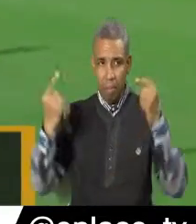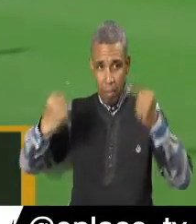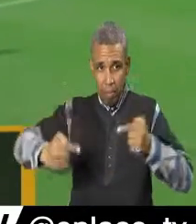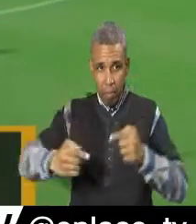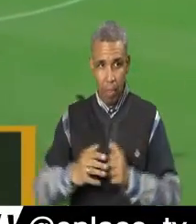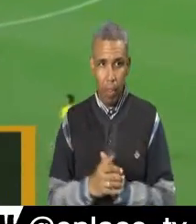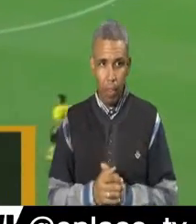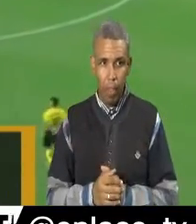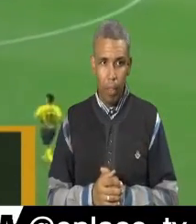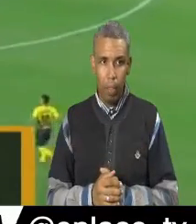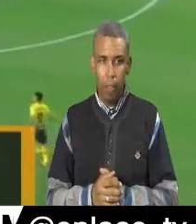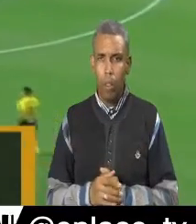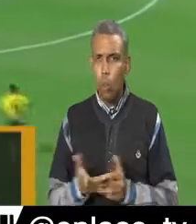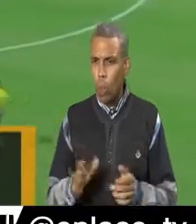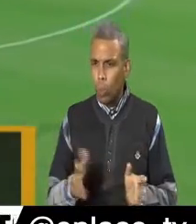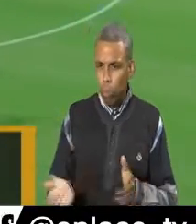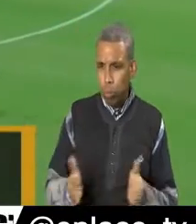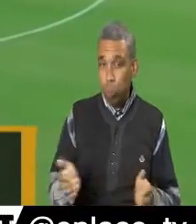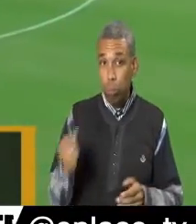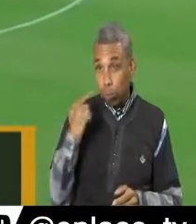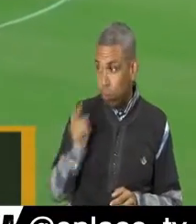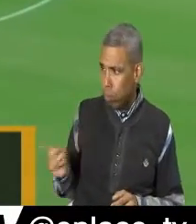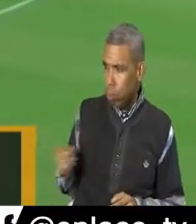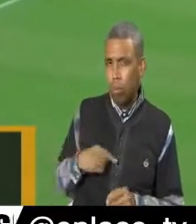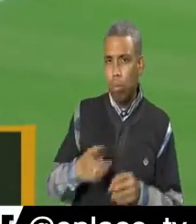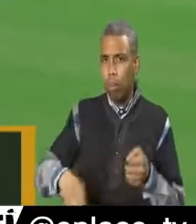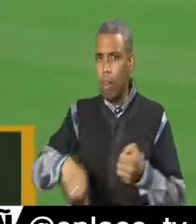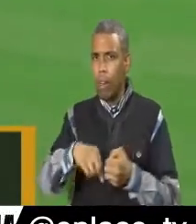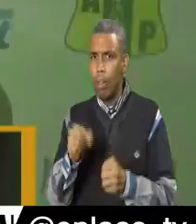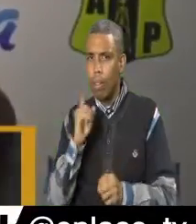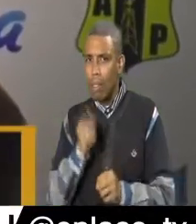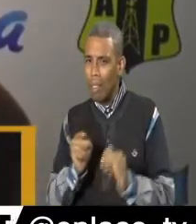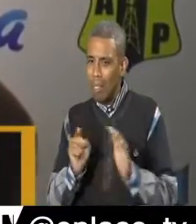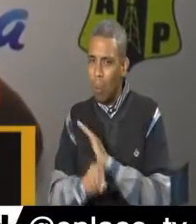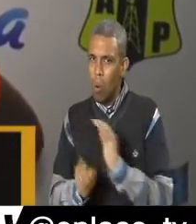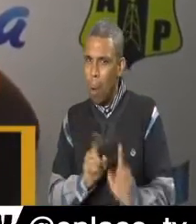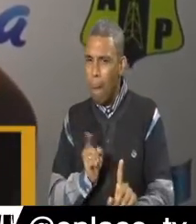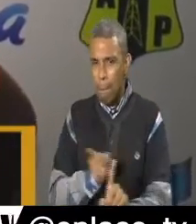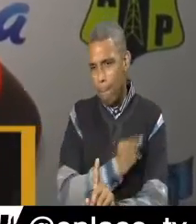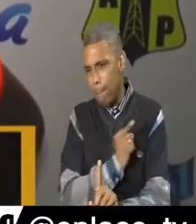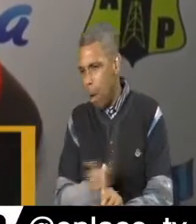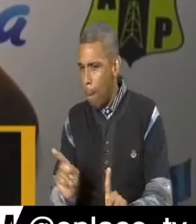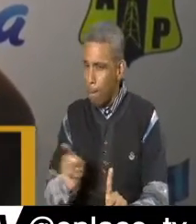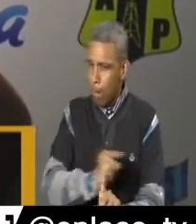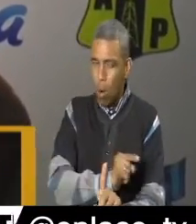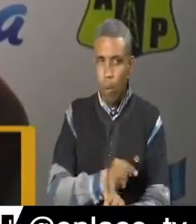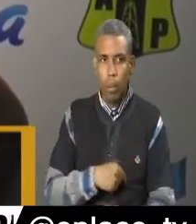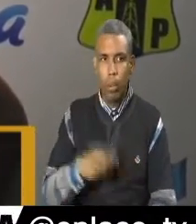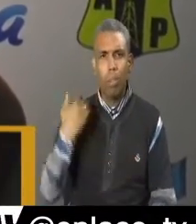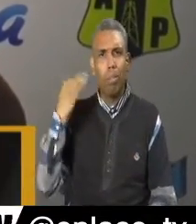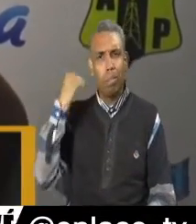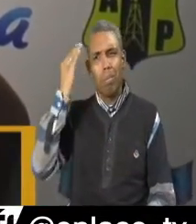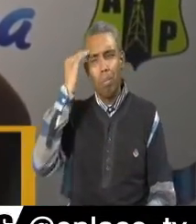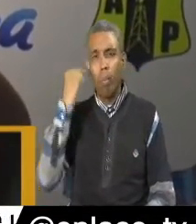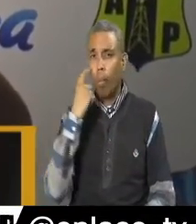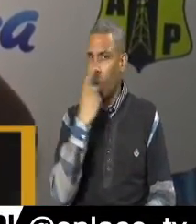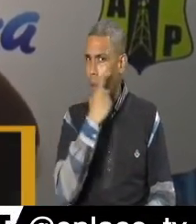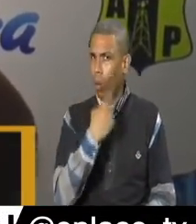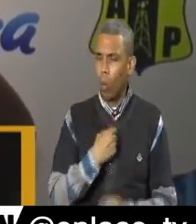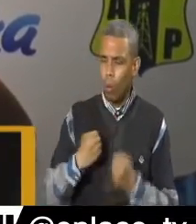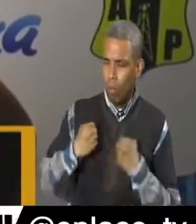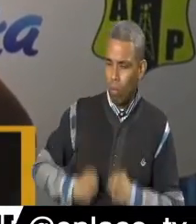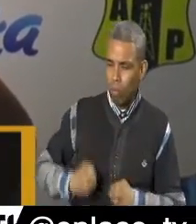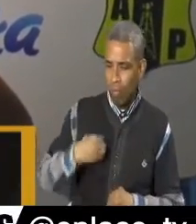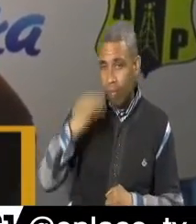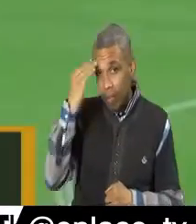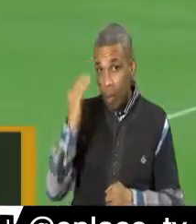que se jugó bien con varias opciones de gol, pero sin concretarse en el primer tiempo. Sabíamos las condiciones de Junior, sabíamos que era un equipo muy aguerrido, pero bueno,